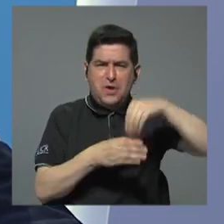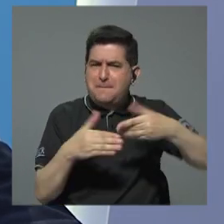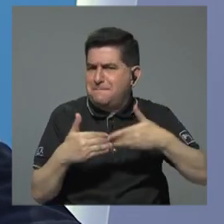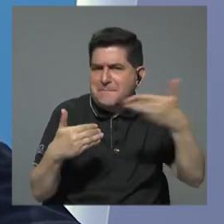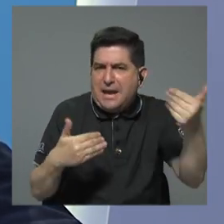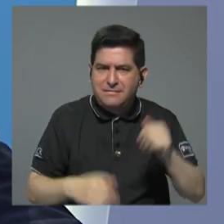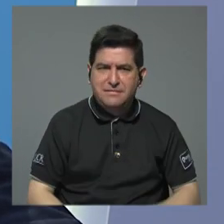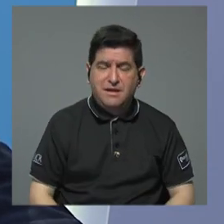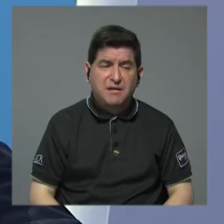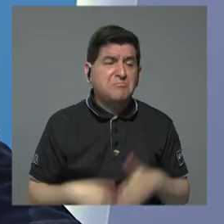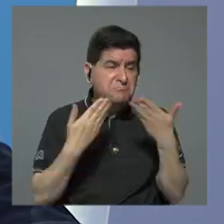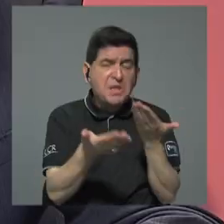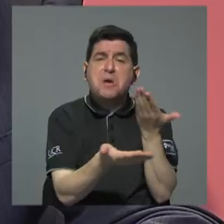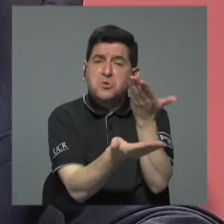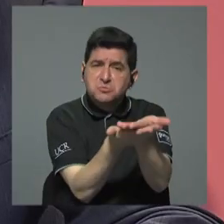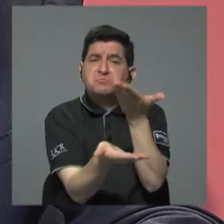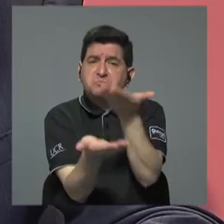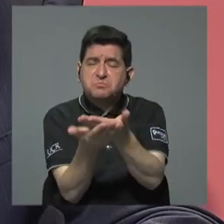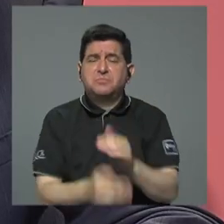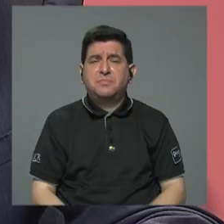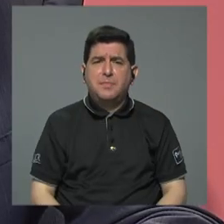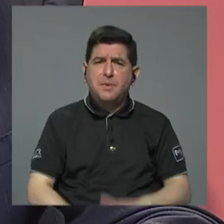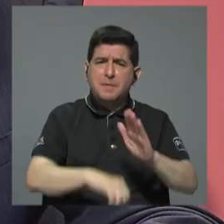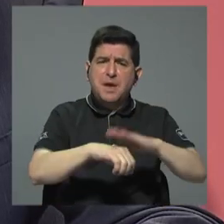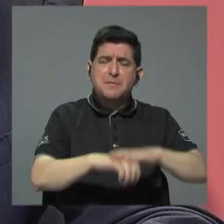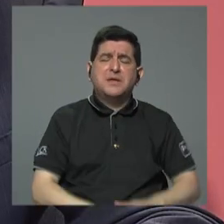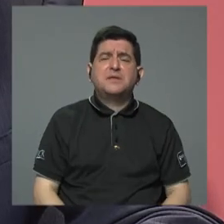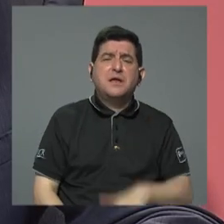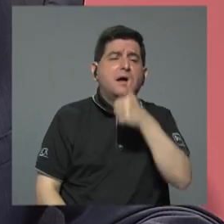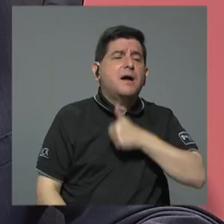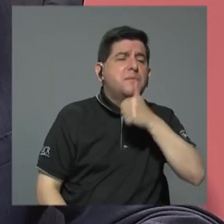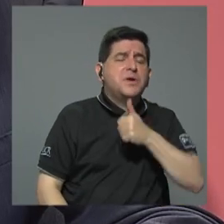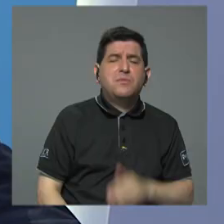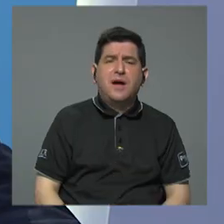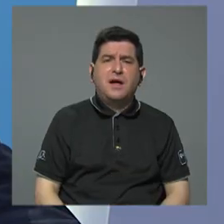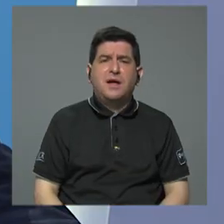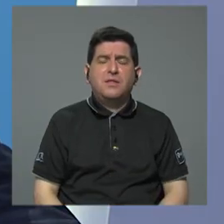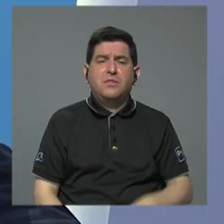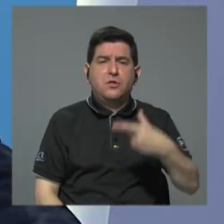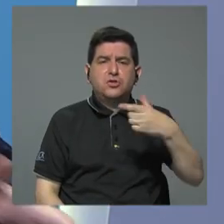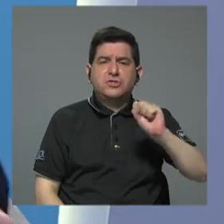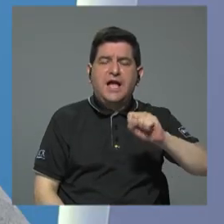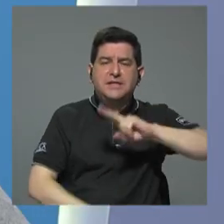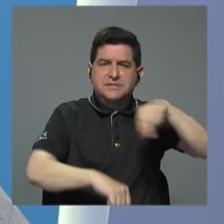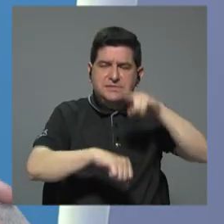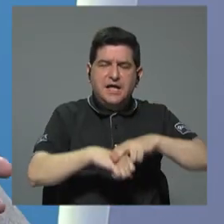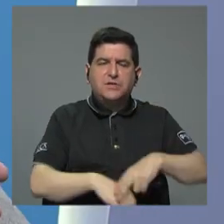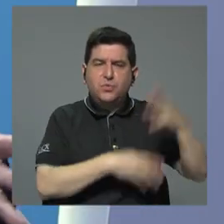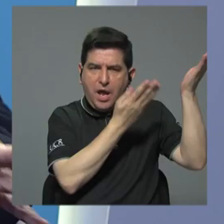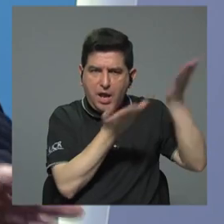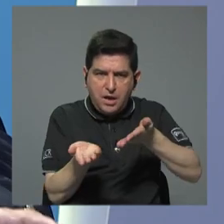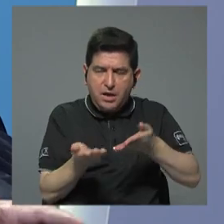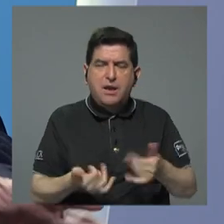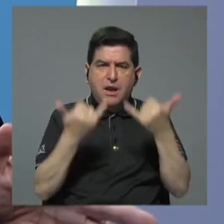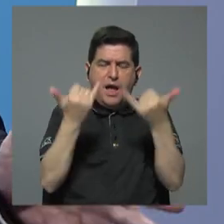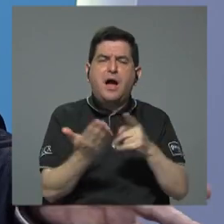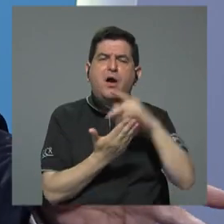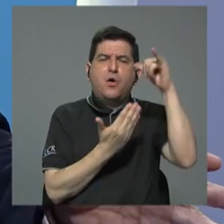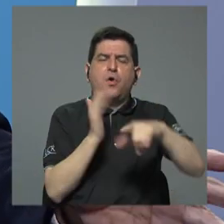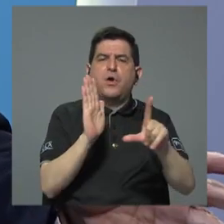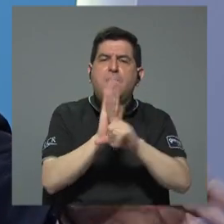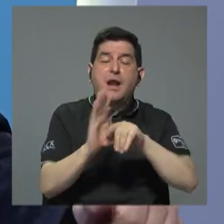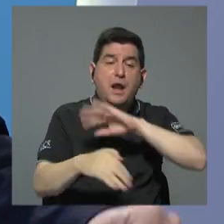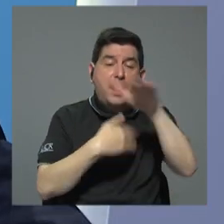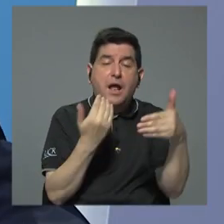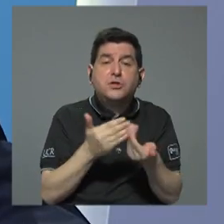cosas, demos las concesiones. ¿Por qué no dejamos a los particulares importar gas natural? Por ejemplo, ahora le están dando en este proyectito de ley